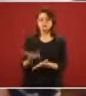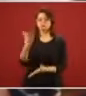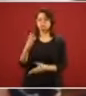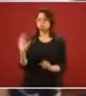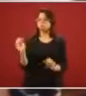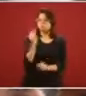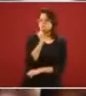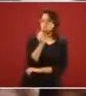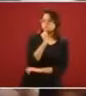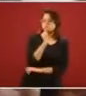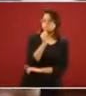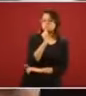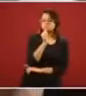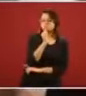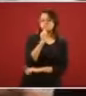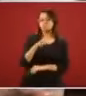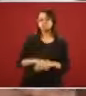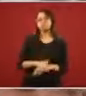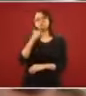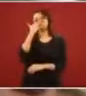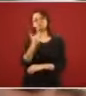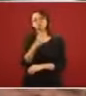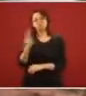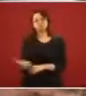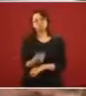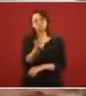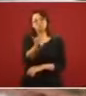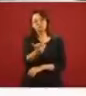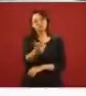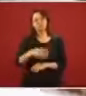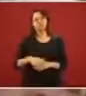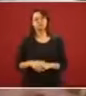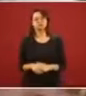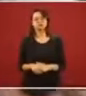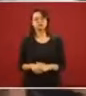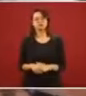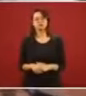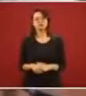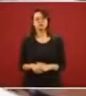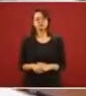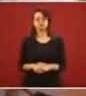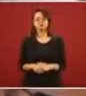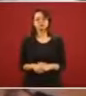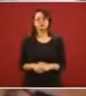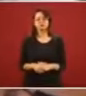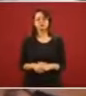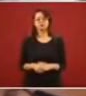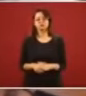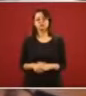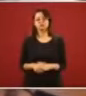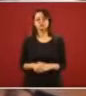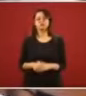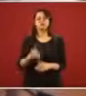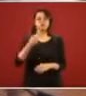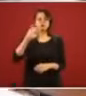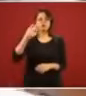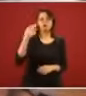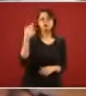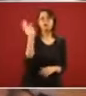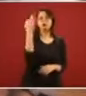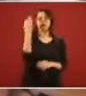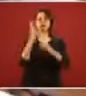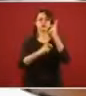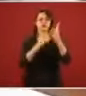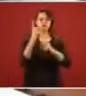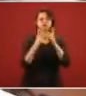ocurrió. Le quisiera preguntar también, como están coludidos distintos presidentes de federaciones,